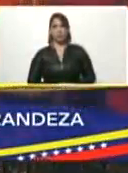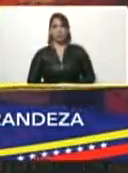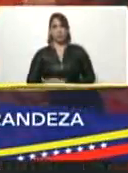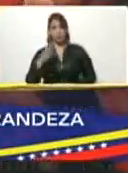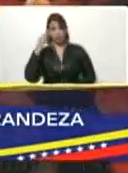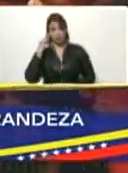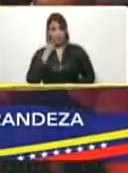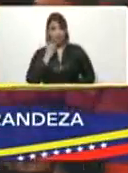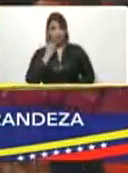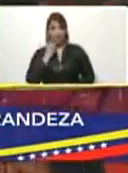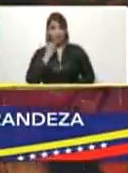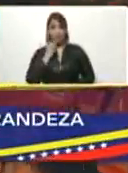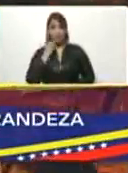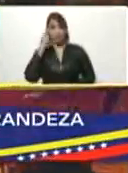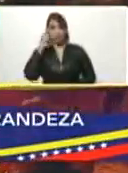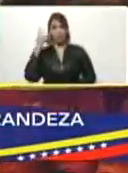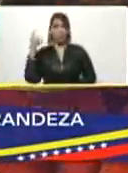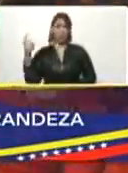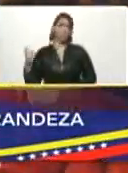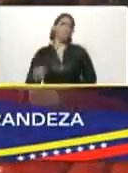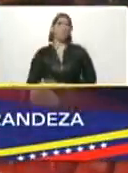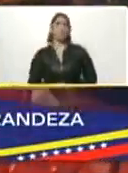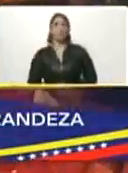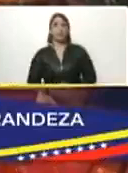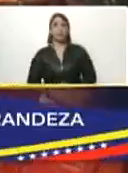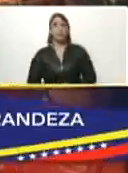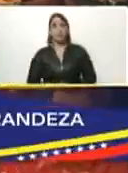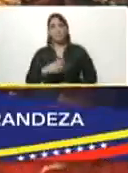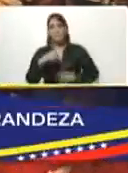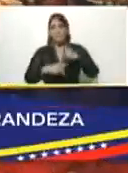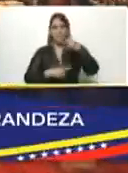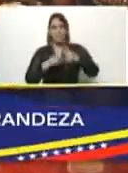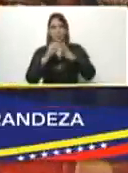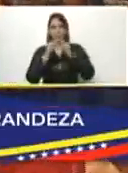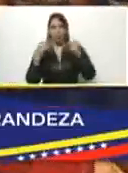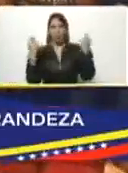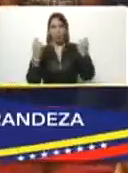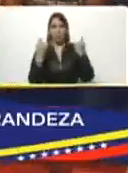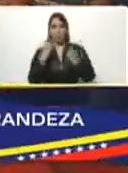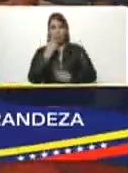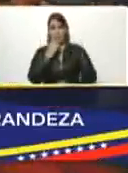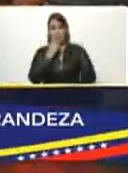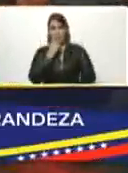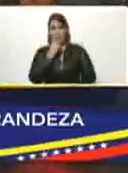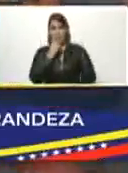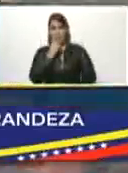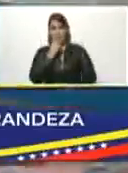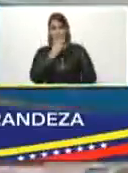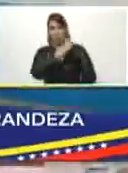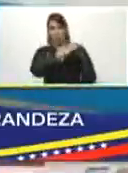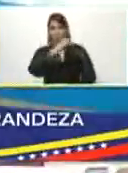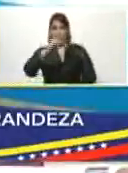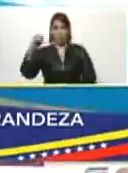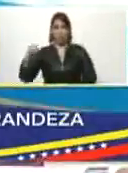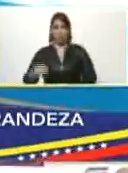Bolívar se imagina y planifica toda la campaña desde el Orinoco